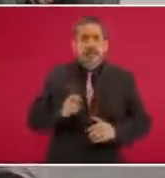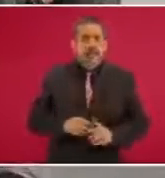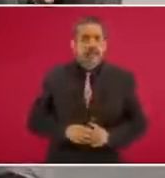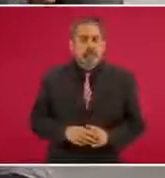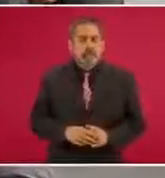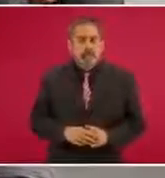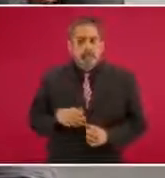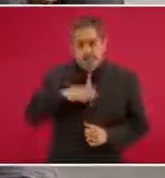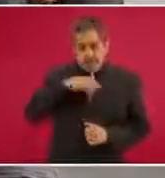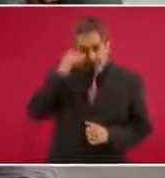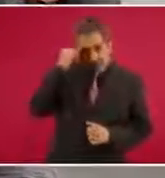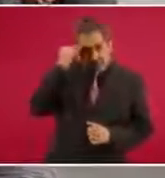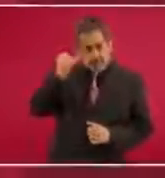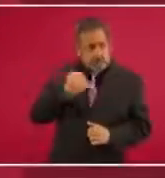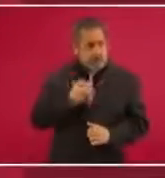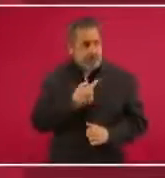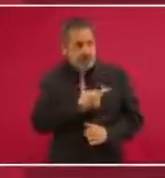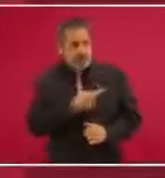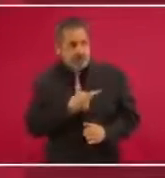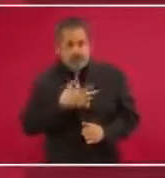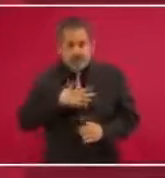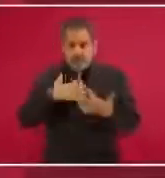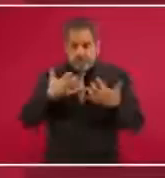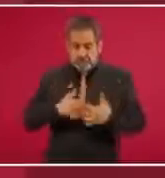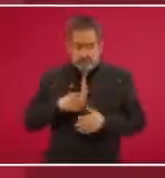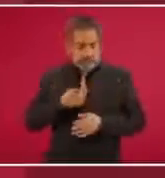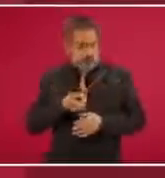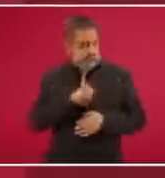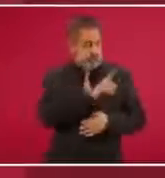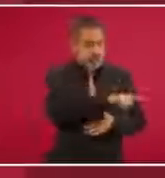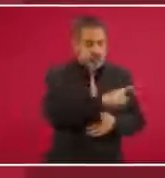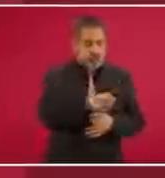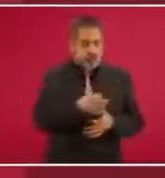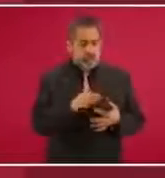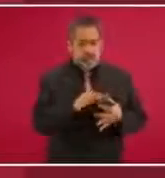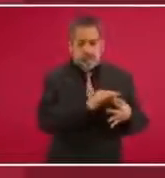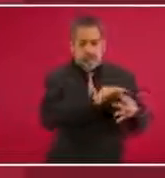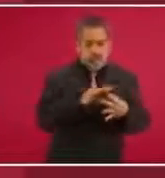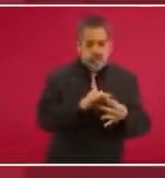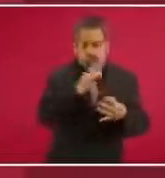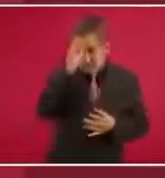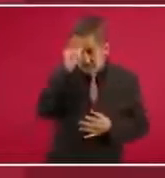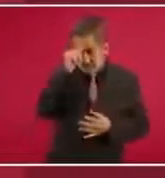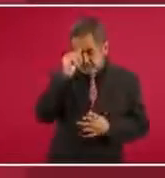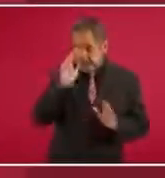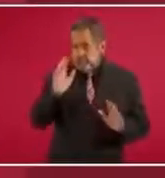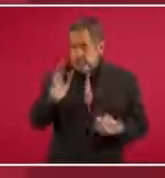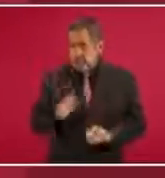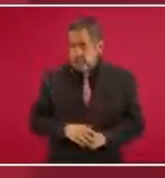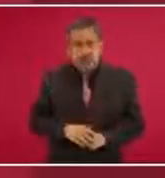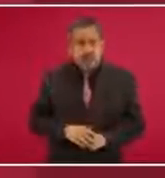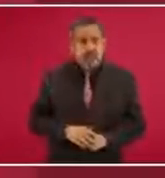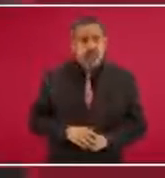procurar la conciliación procurar el acuerdo yo